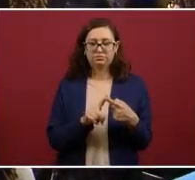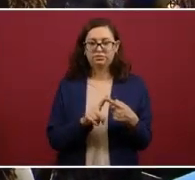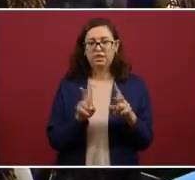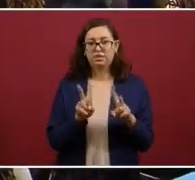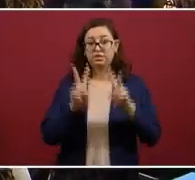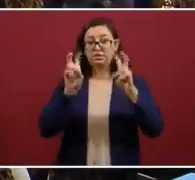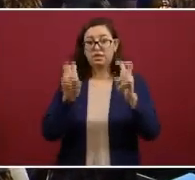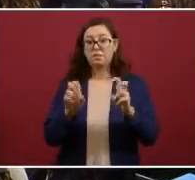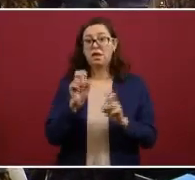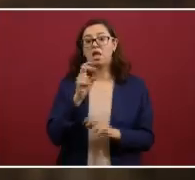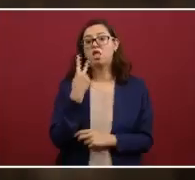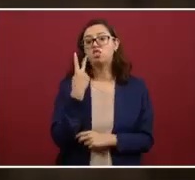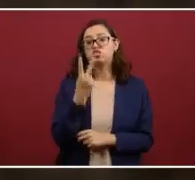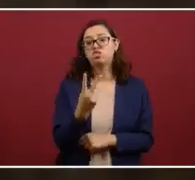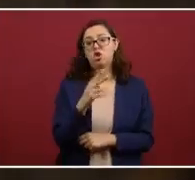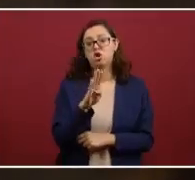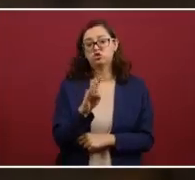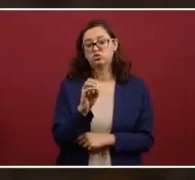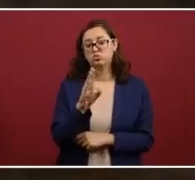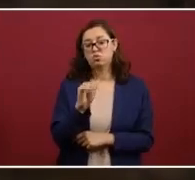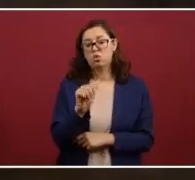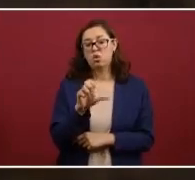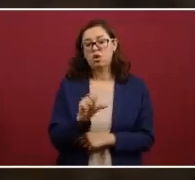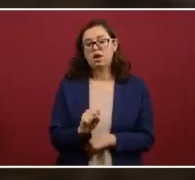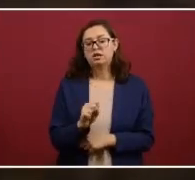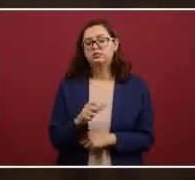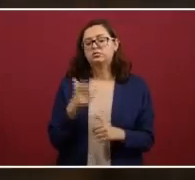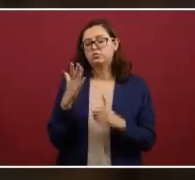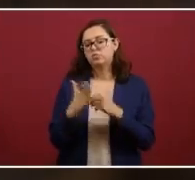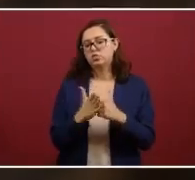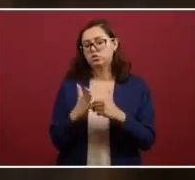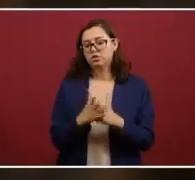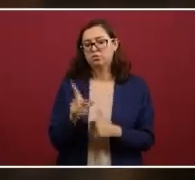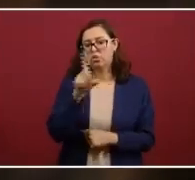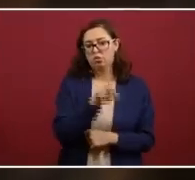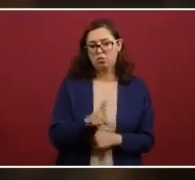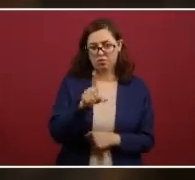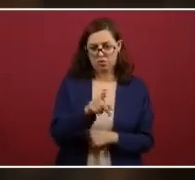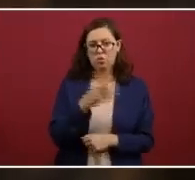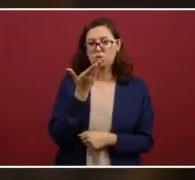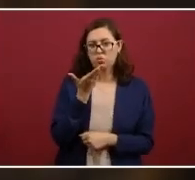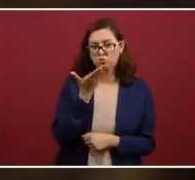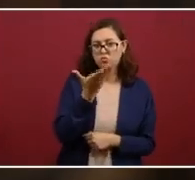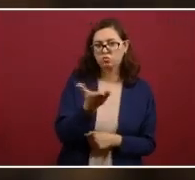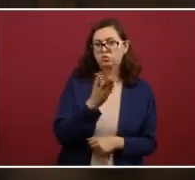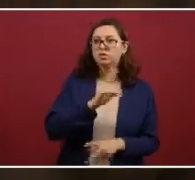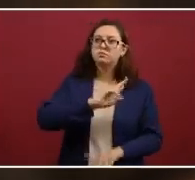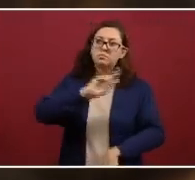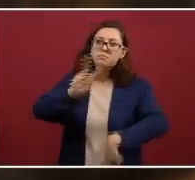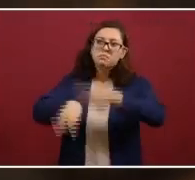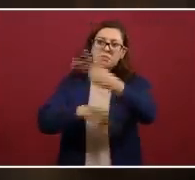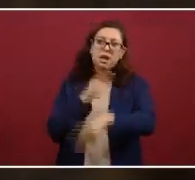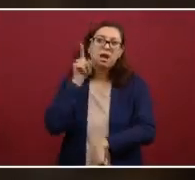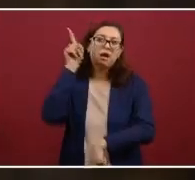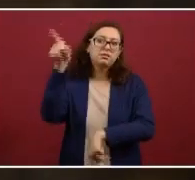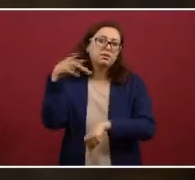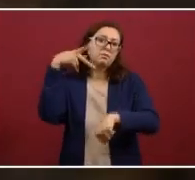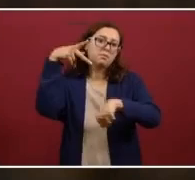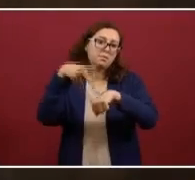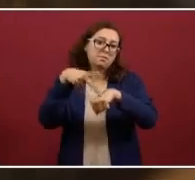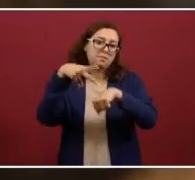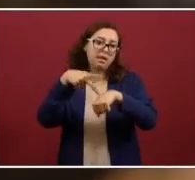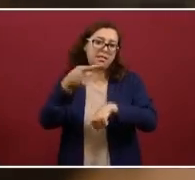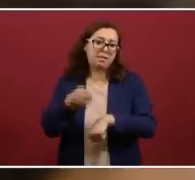Bocas. El próximo domingo va a inaugurar, bueno, va a poner la primera piedra, pero quería preguntarle, aprovechando que está el titular de